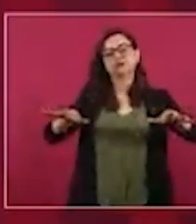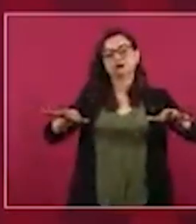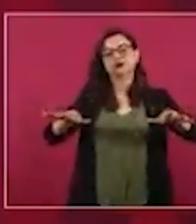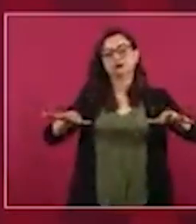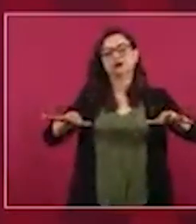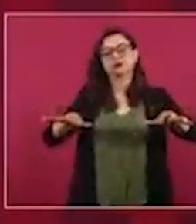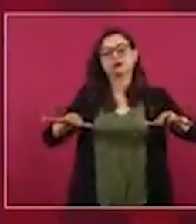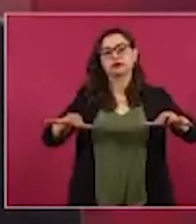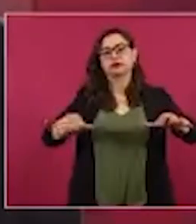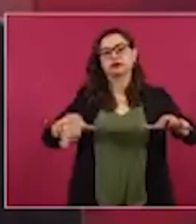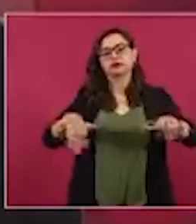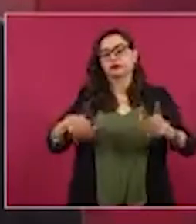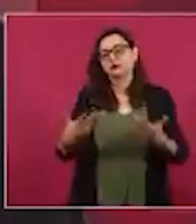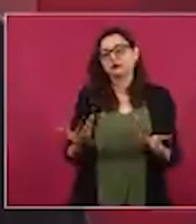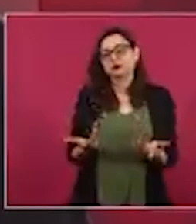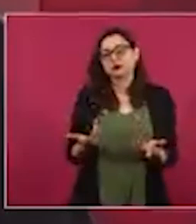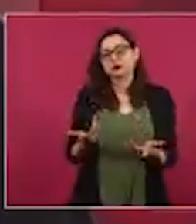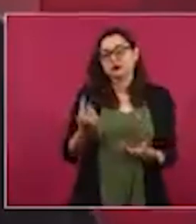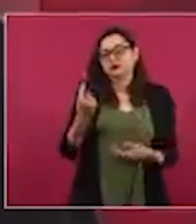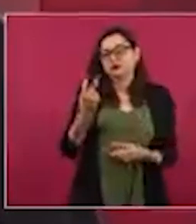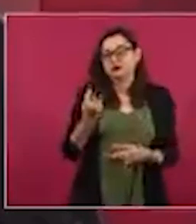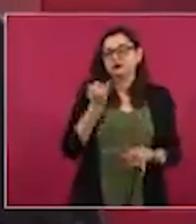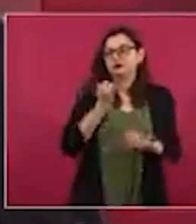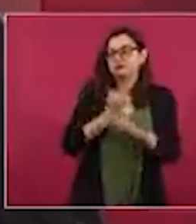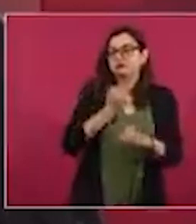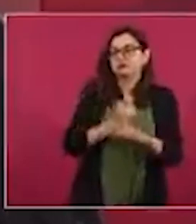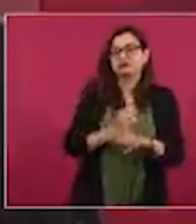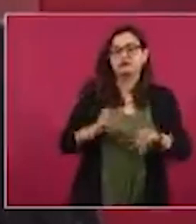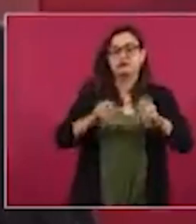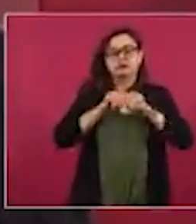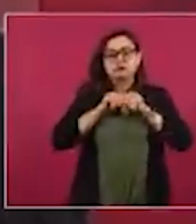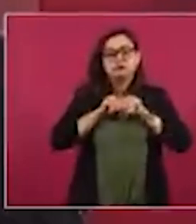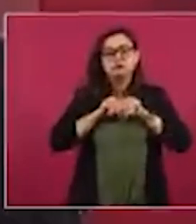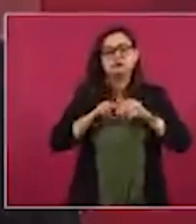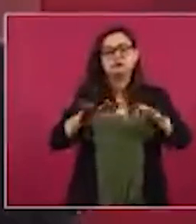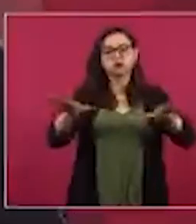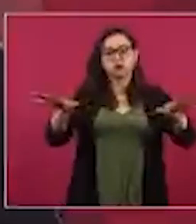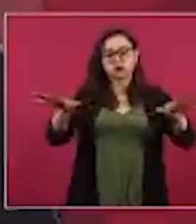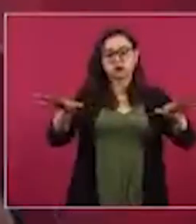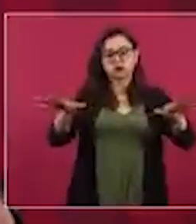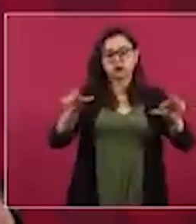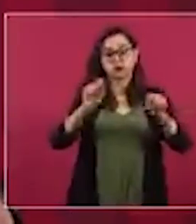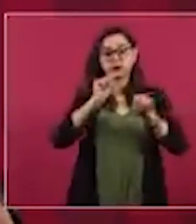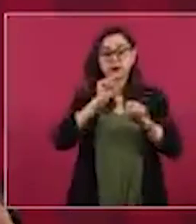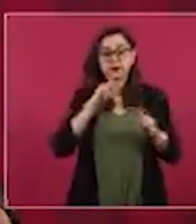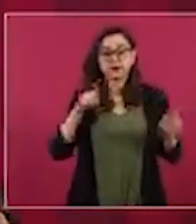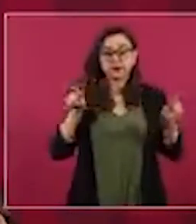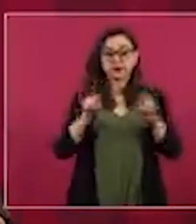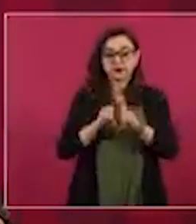se va a transmitir y se va a entregar